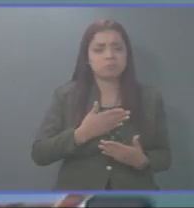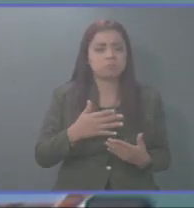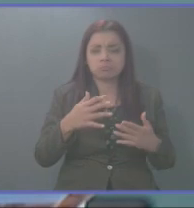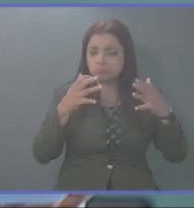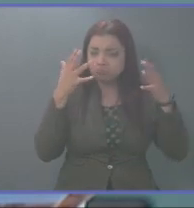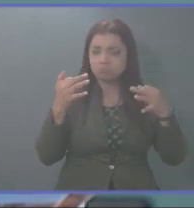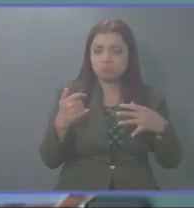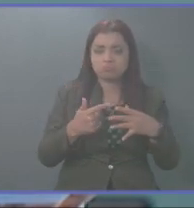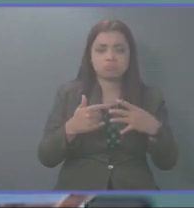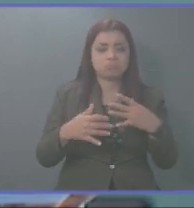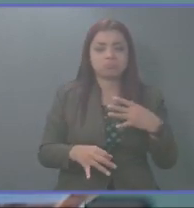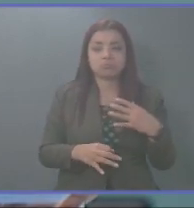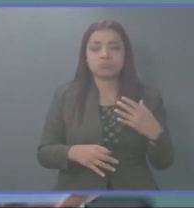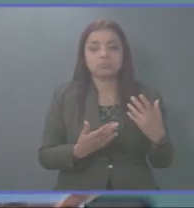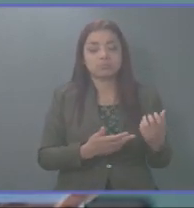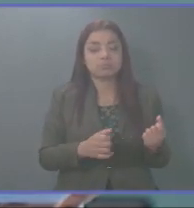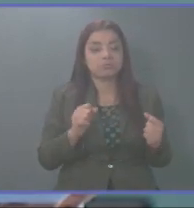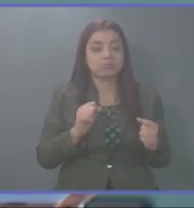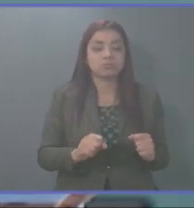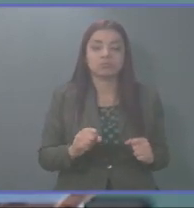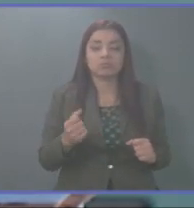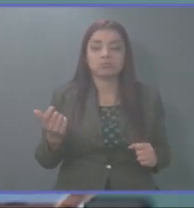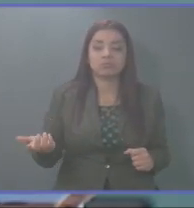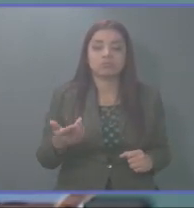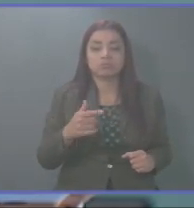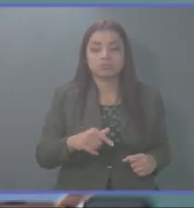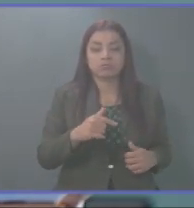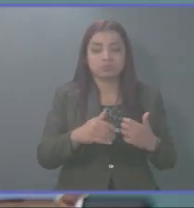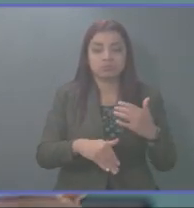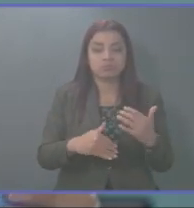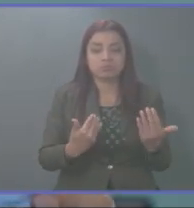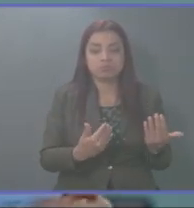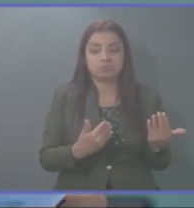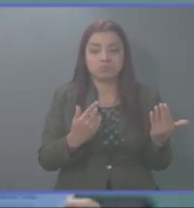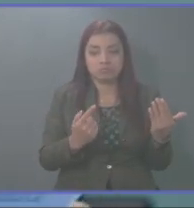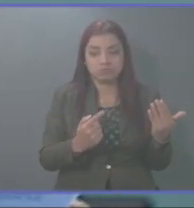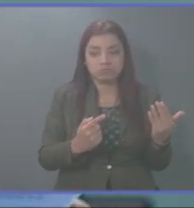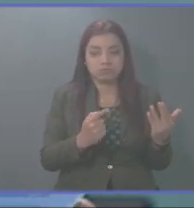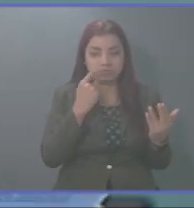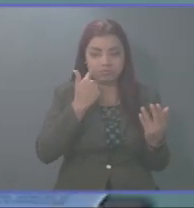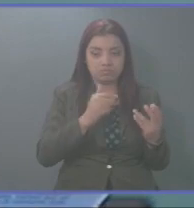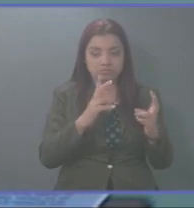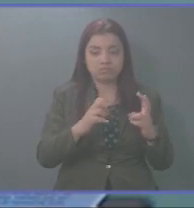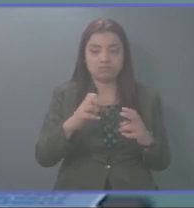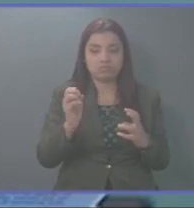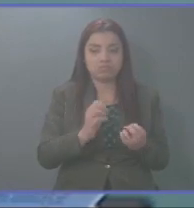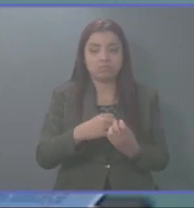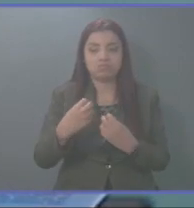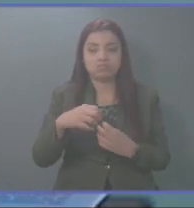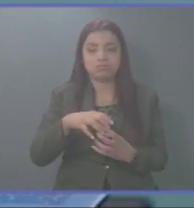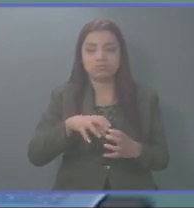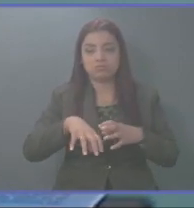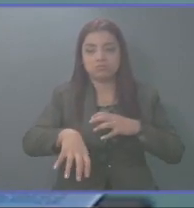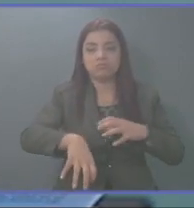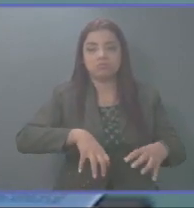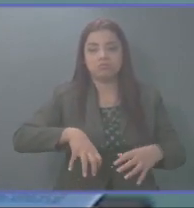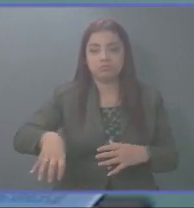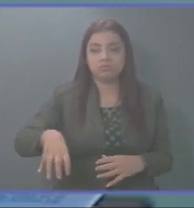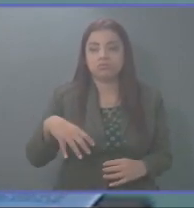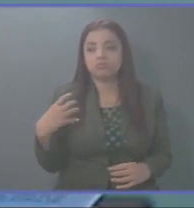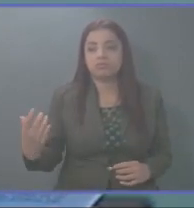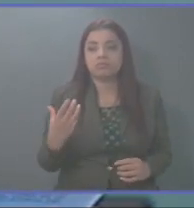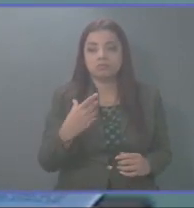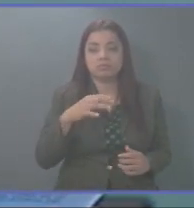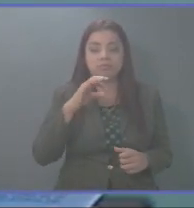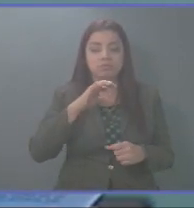legislar en favor de dicha aspiración. No obstante, el punto medular era determinar a qué circunscripción departamental se le asignarían los